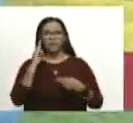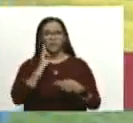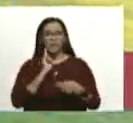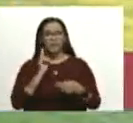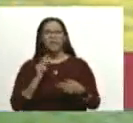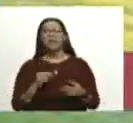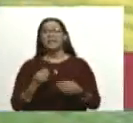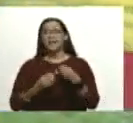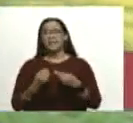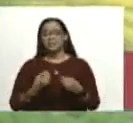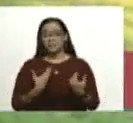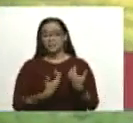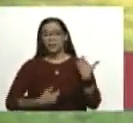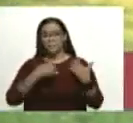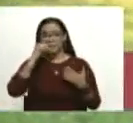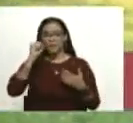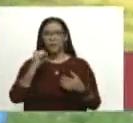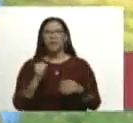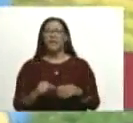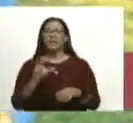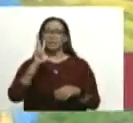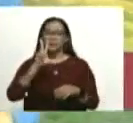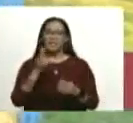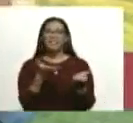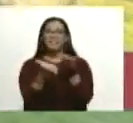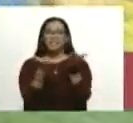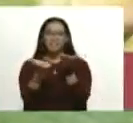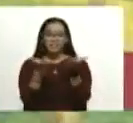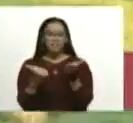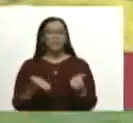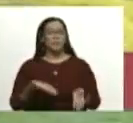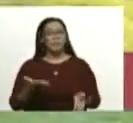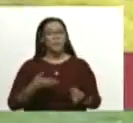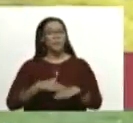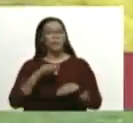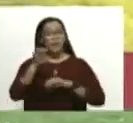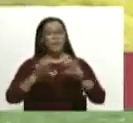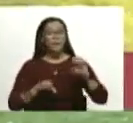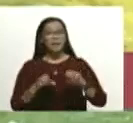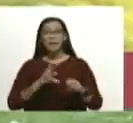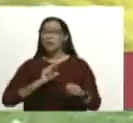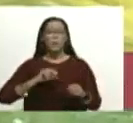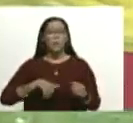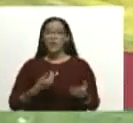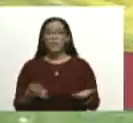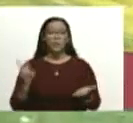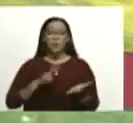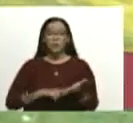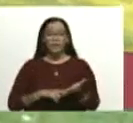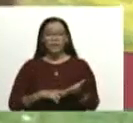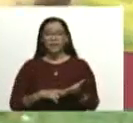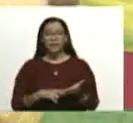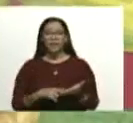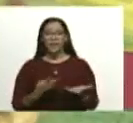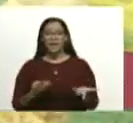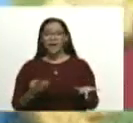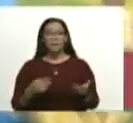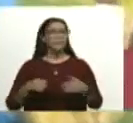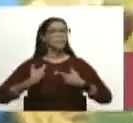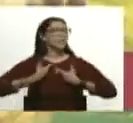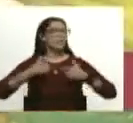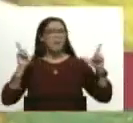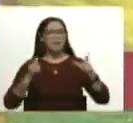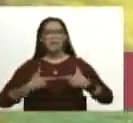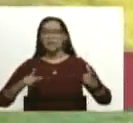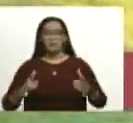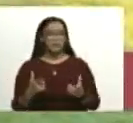para garantizar estos tres servicios esenciales que hablamos. Porque estos animales ya no pueden volver a vida silvestre. Nos dicen, ¿por qué no los sueltan? ¿Por qué no los